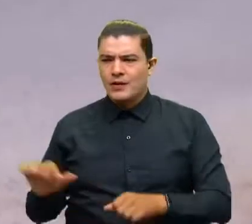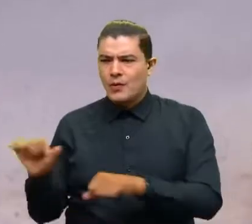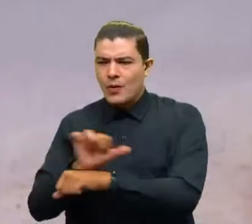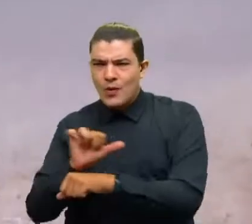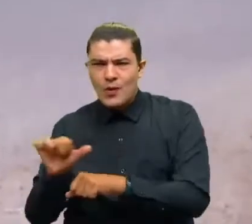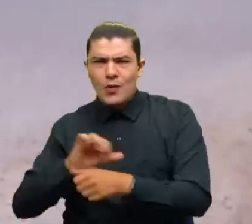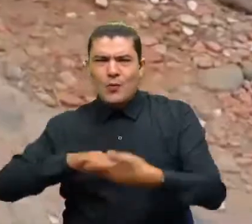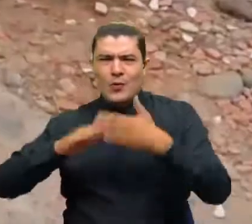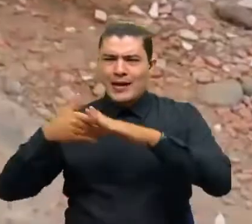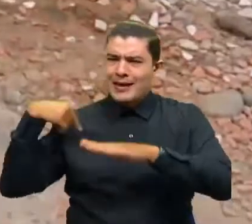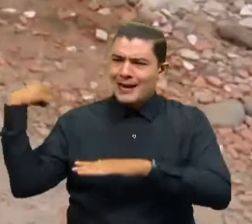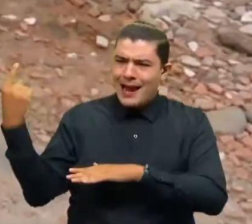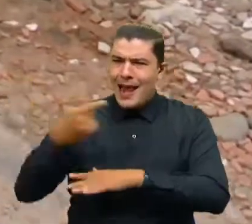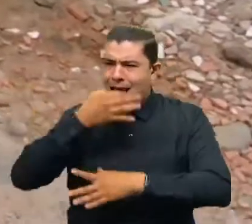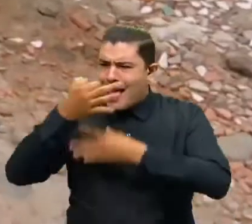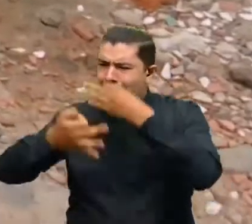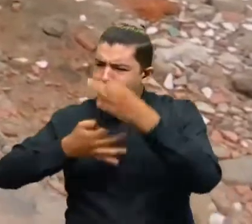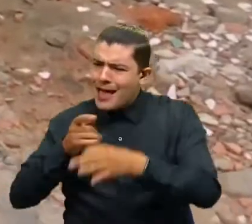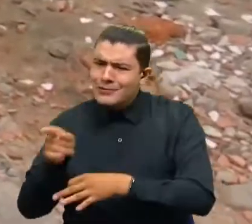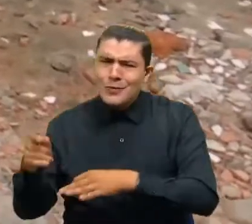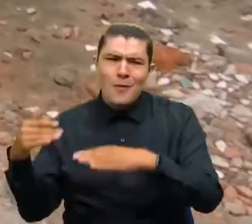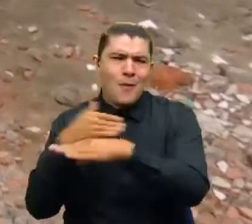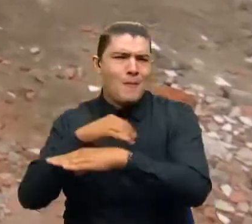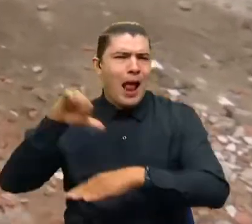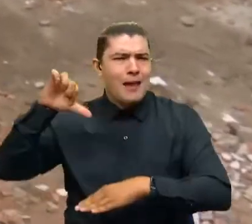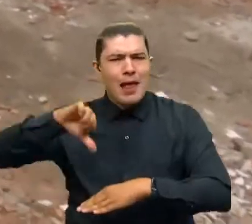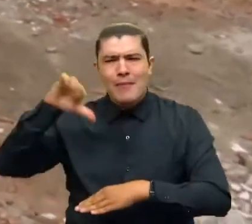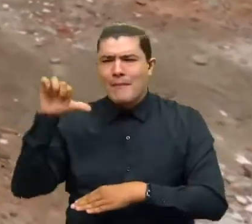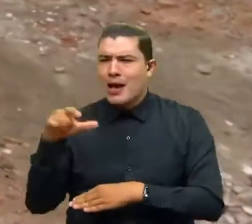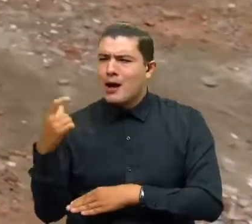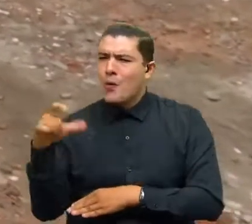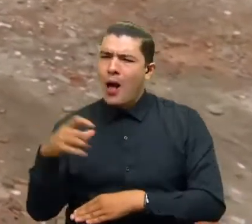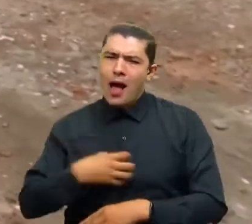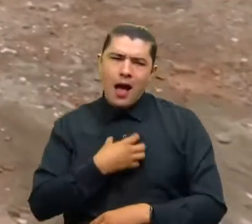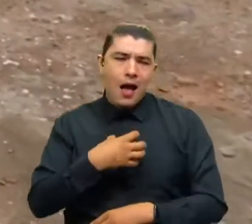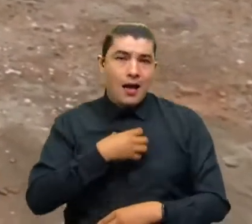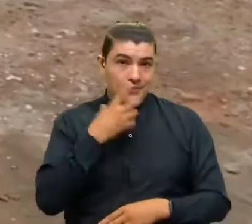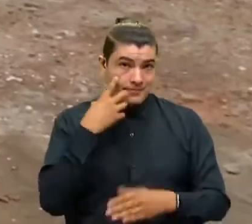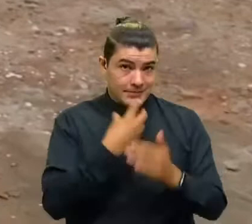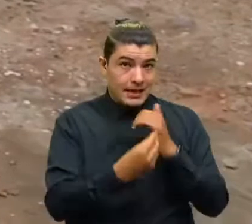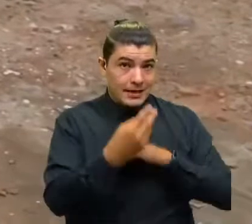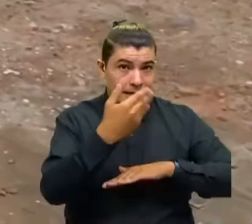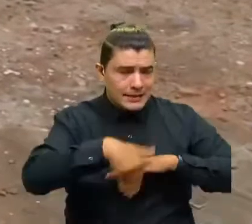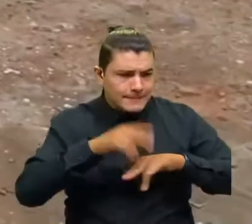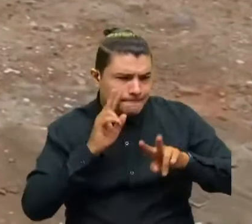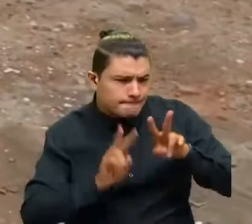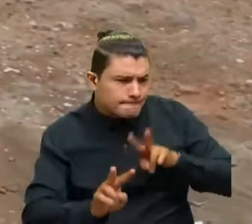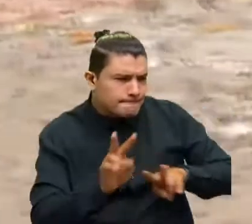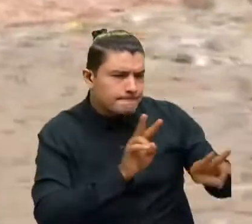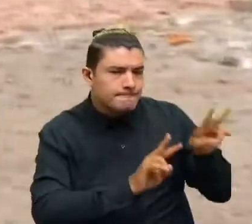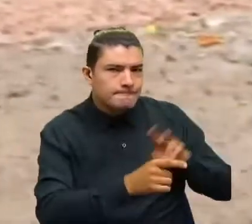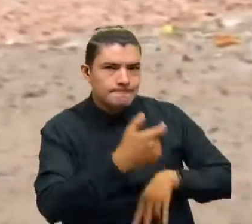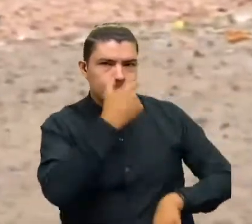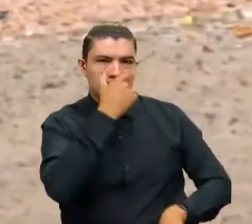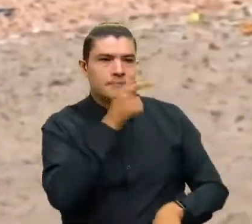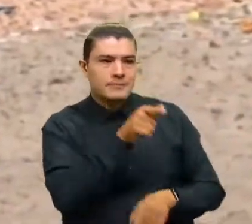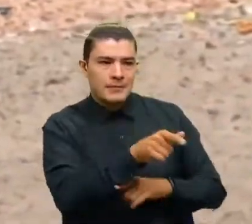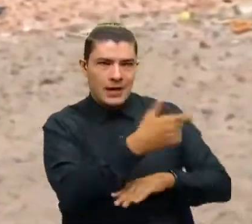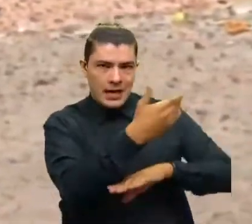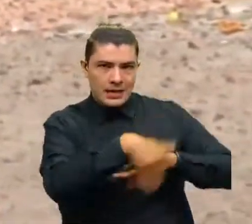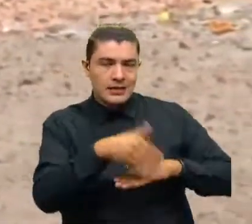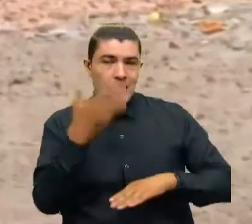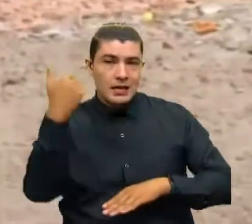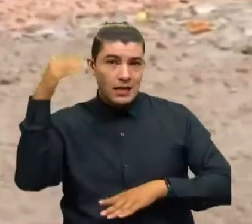para conocer el estado de las vías de la Perla del Norte. Y nos encontramos calles como esta, que fueron pues vías alternas